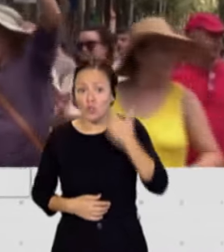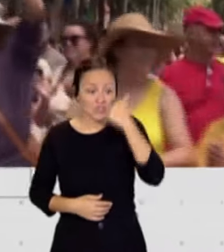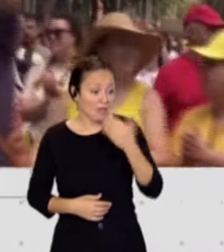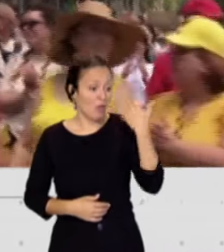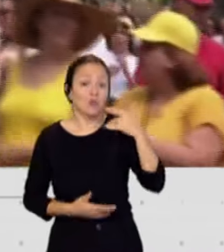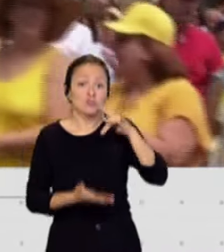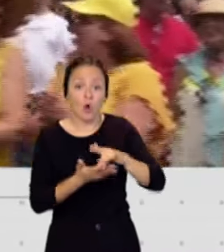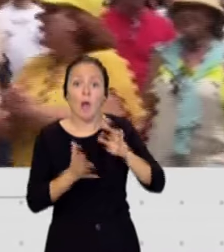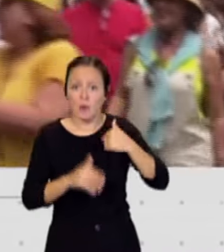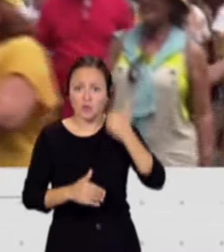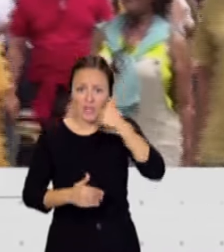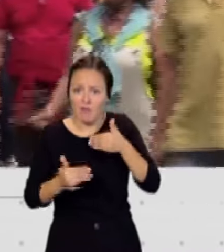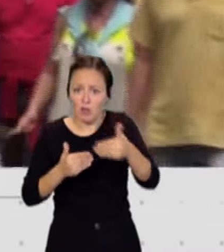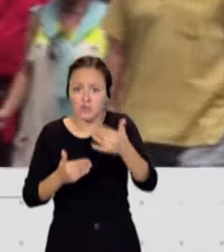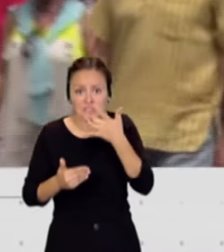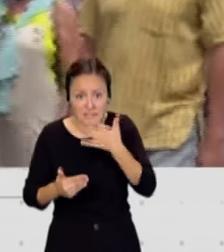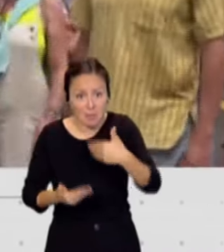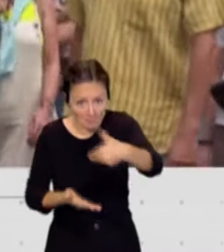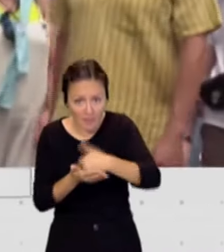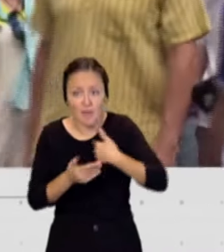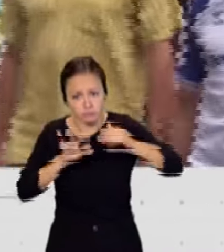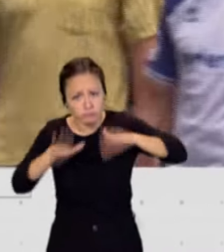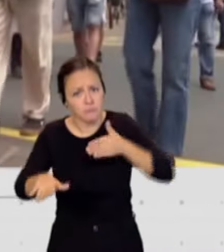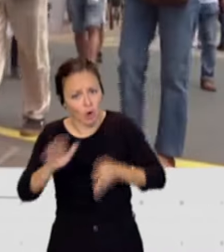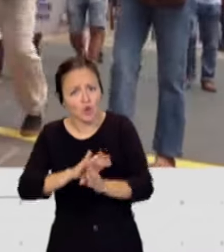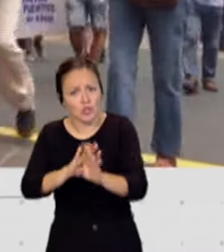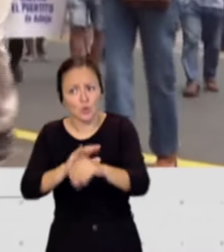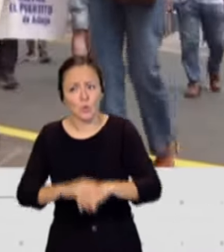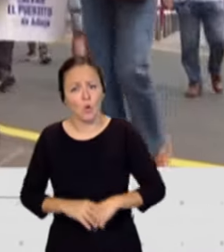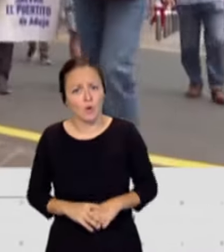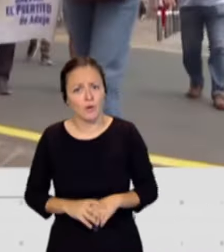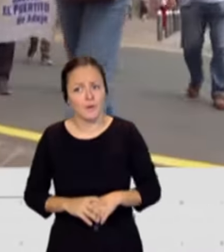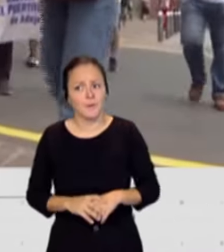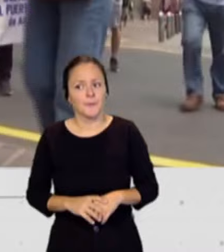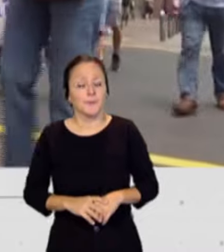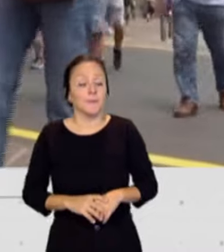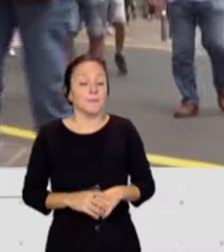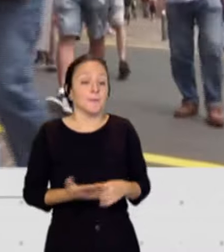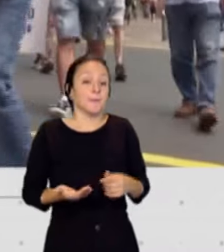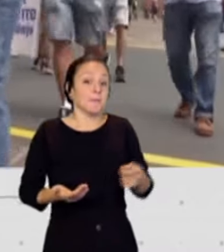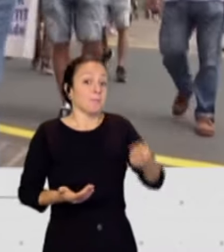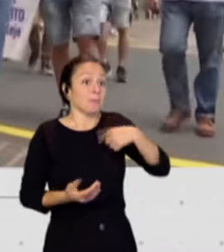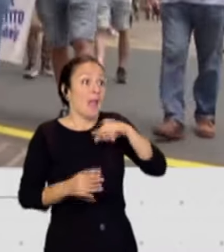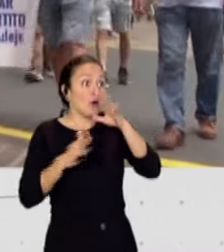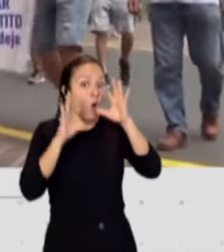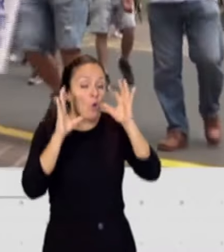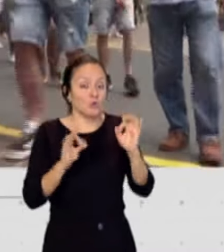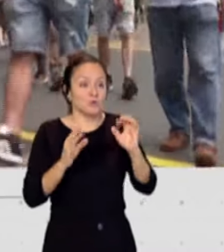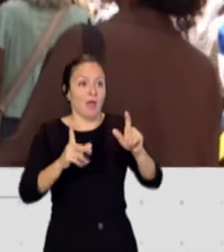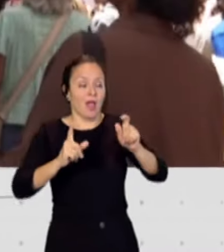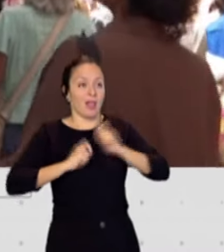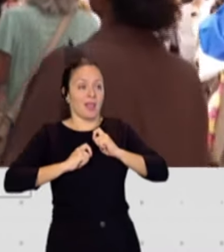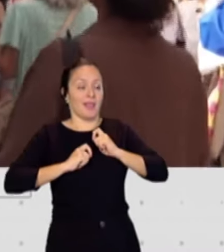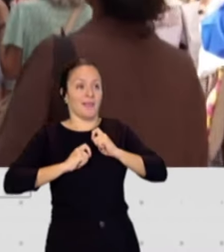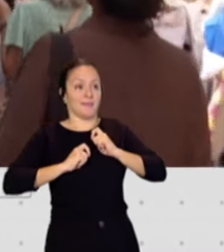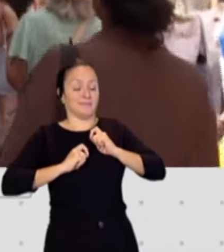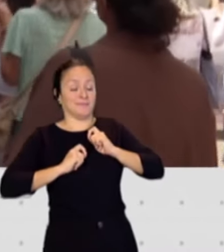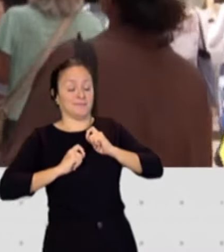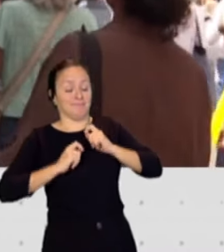pidan Salvador estamos en plena digestión de de la manifestación de la convocatoria del pasado